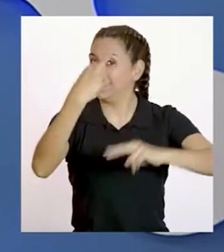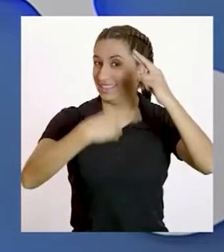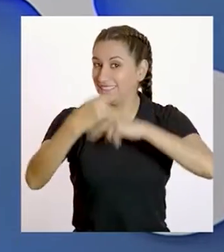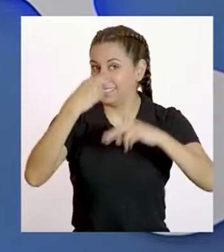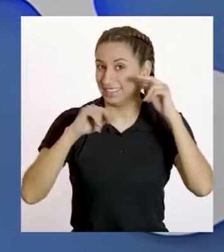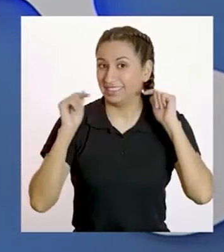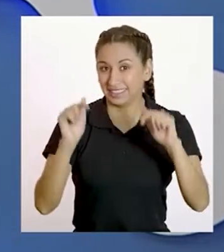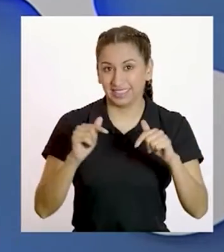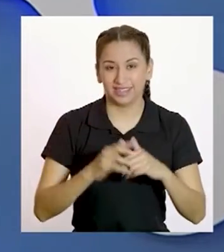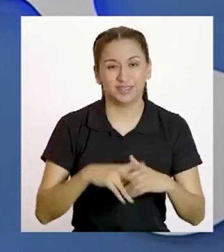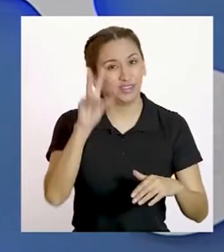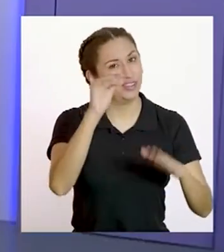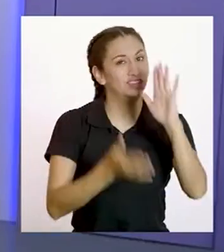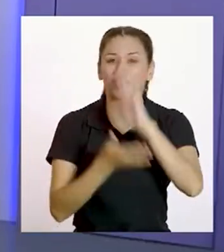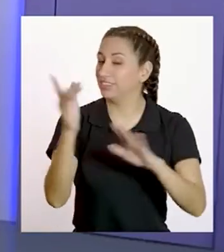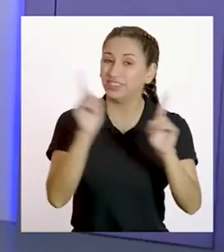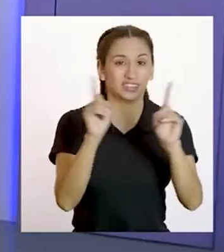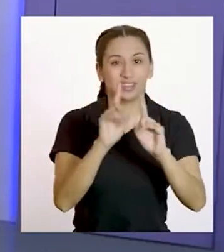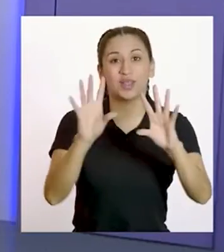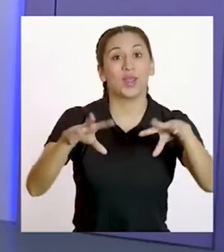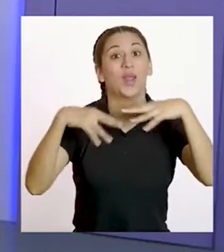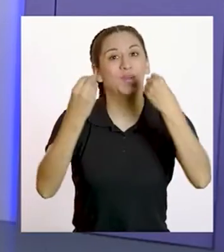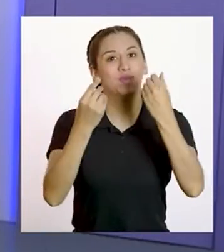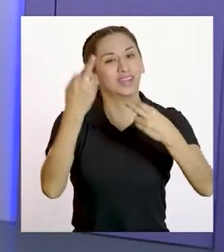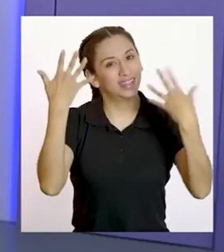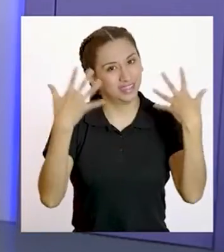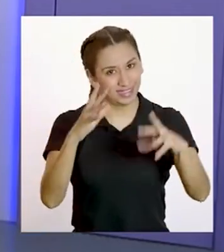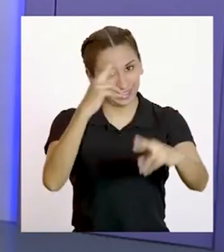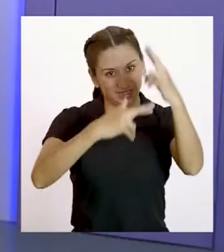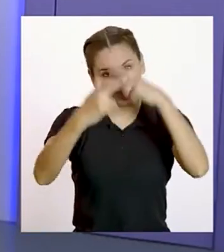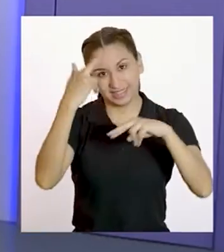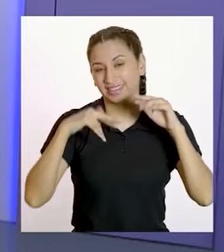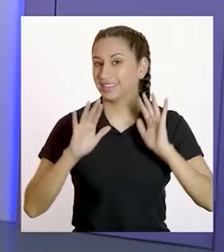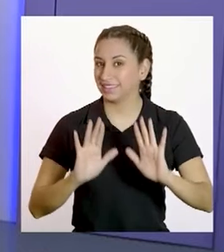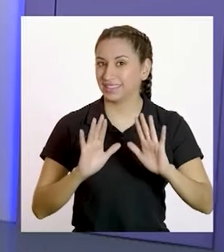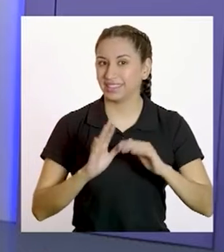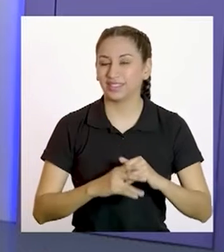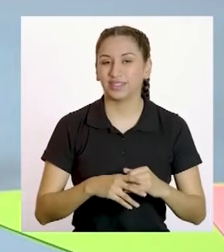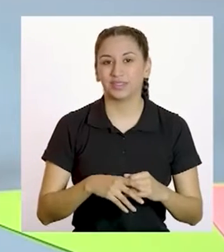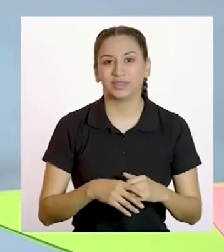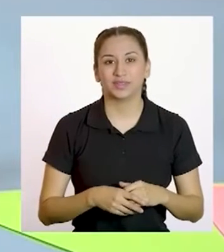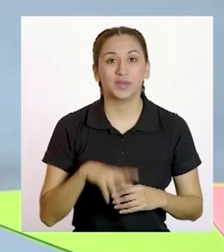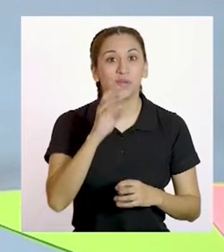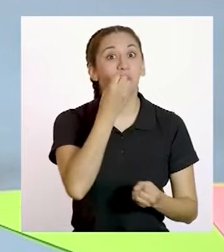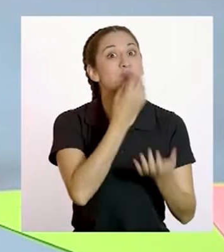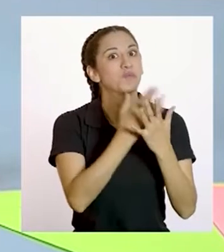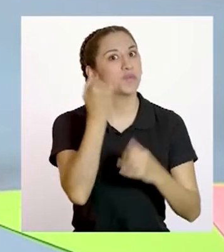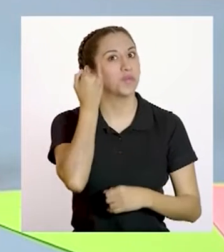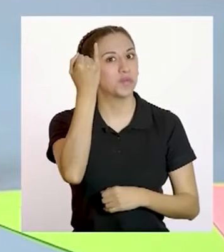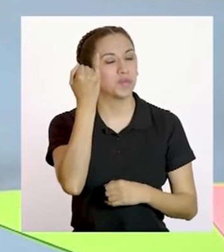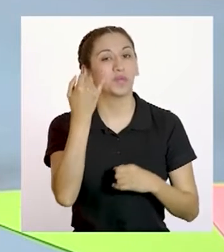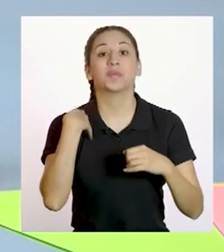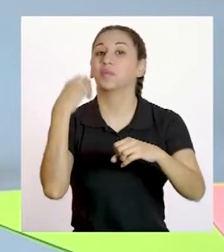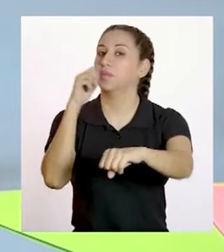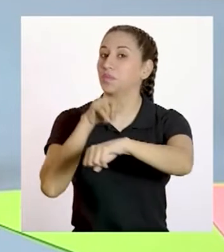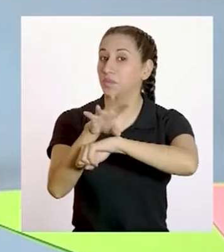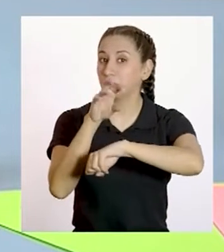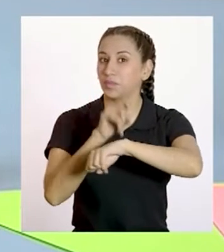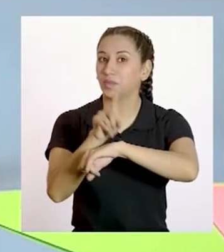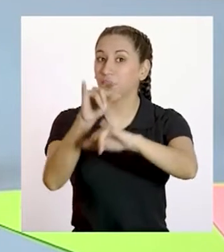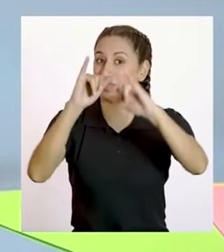luego regresamos con ello? No se vayan porque ya regresamos. ¡Buena idea! Y